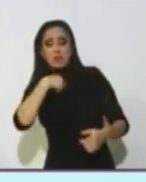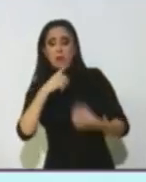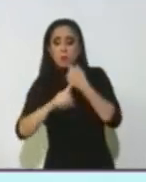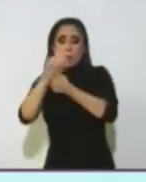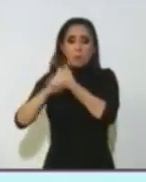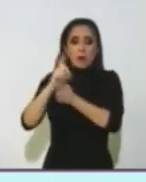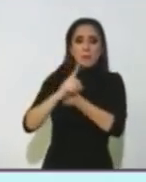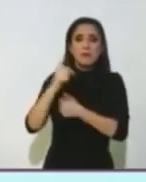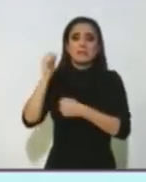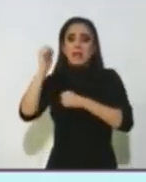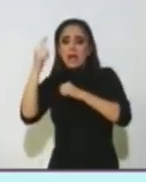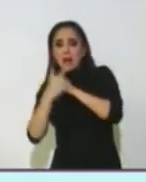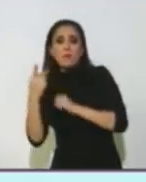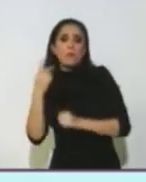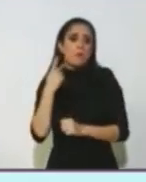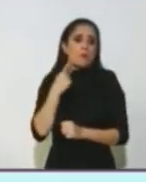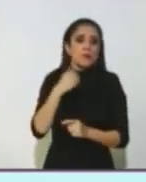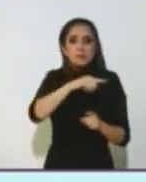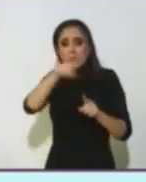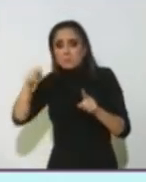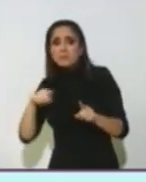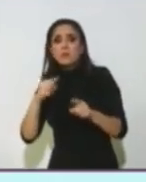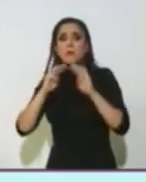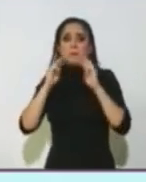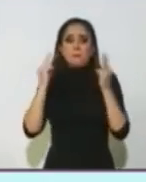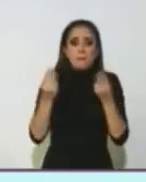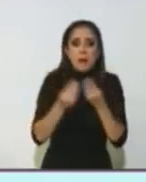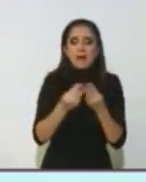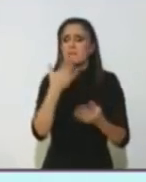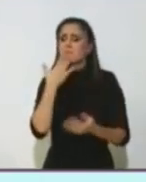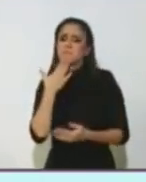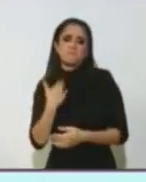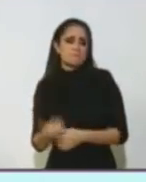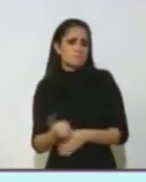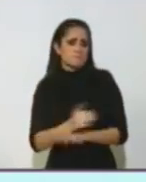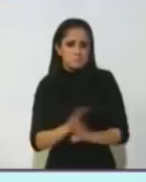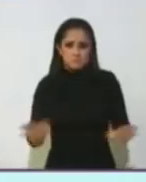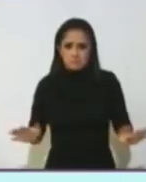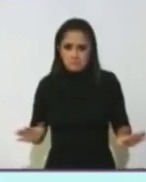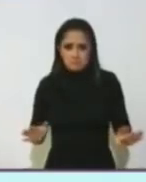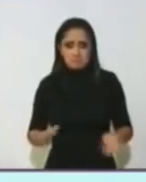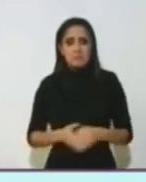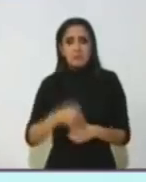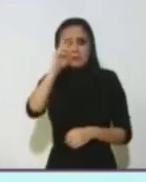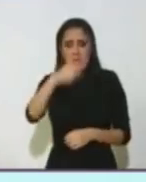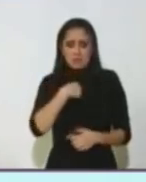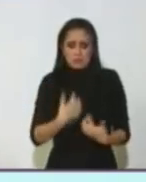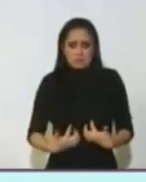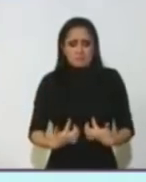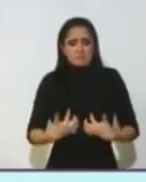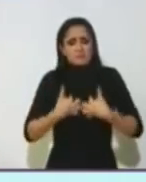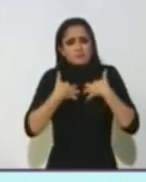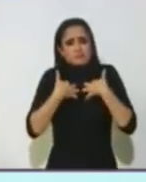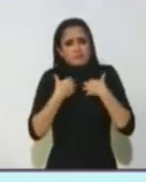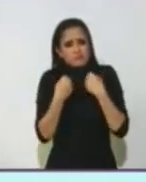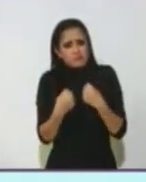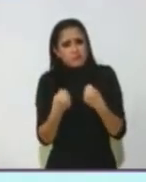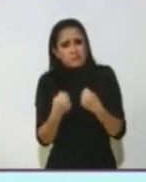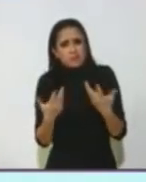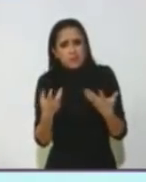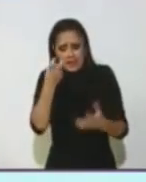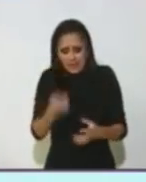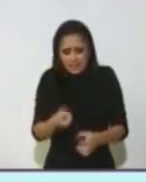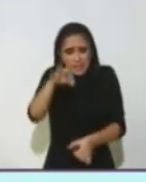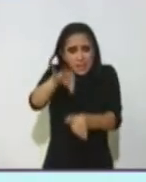los poderes fácticos ni con ninguna de las mafias me indigna que en estas elecciones